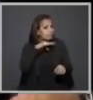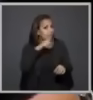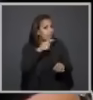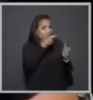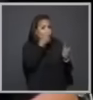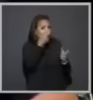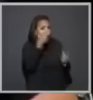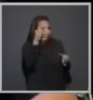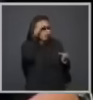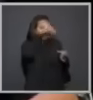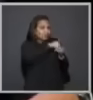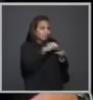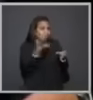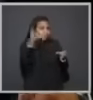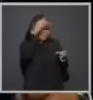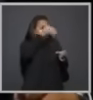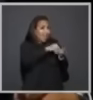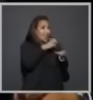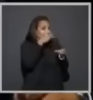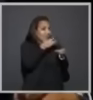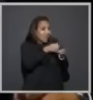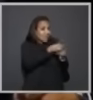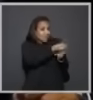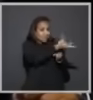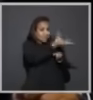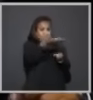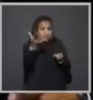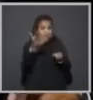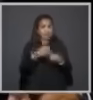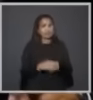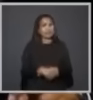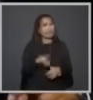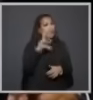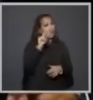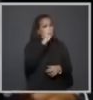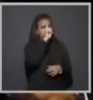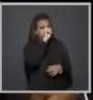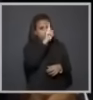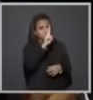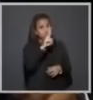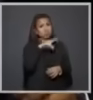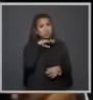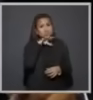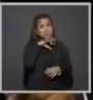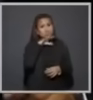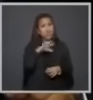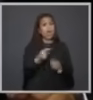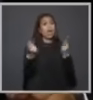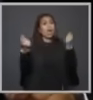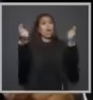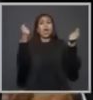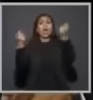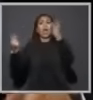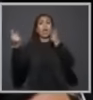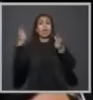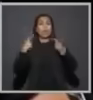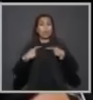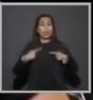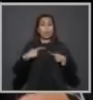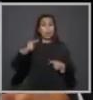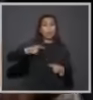porque no se va a permitir la corrupción. Hay quienes seguramente van a preguntar sobre los